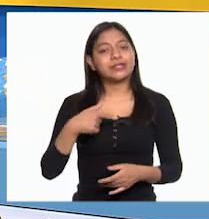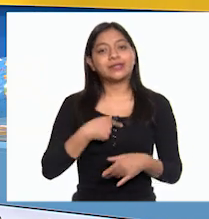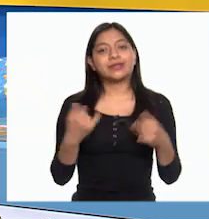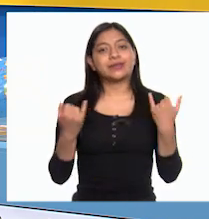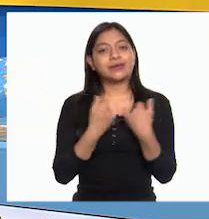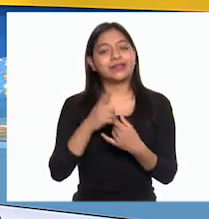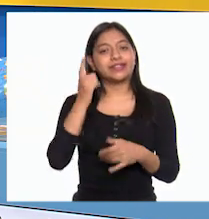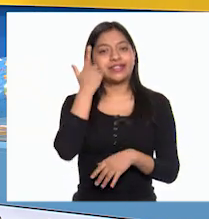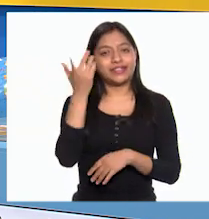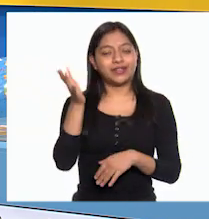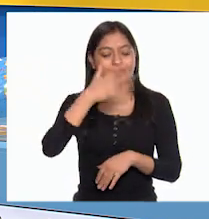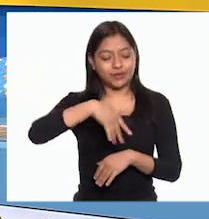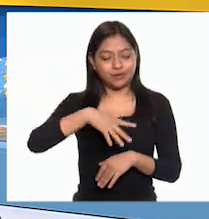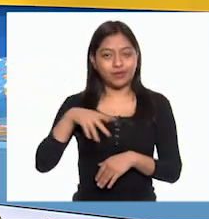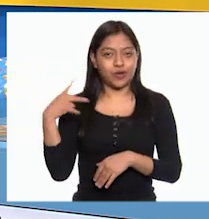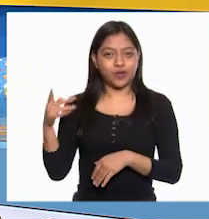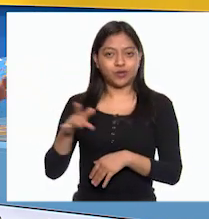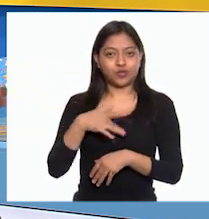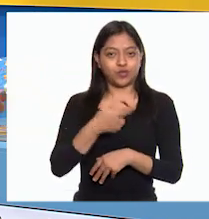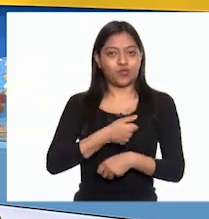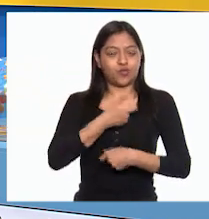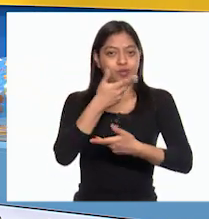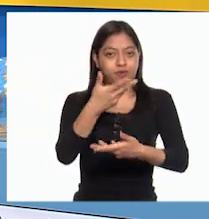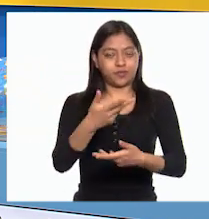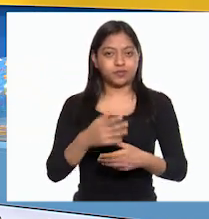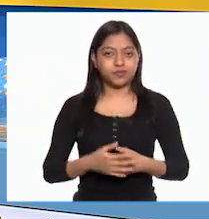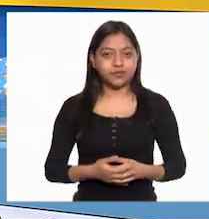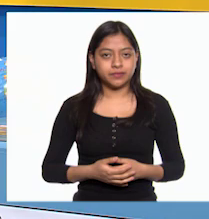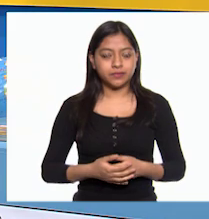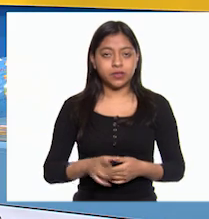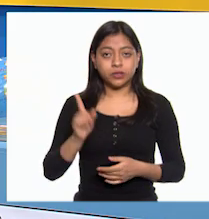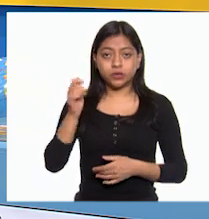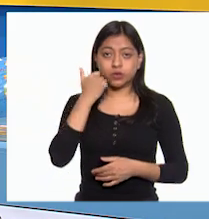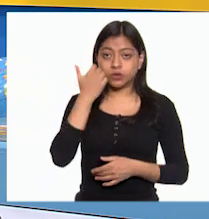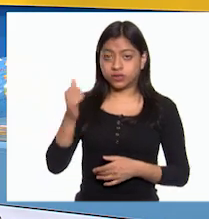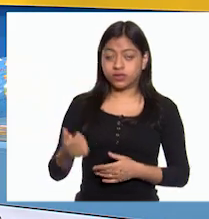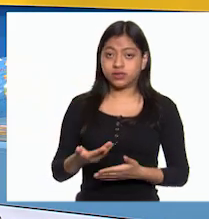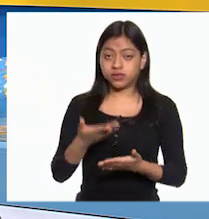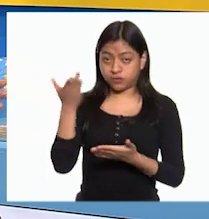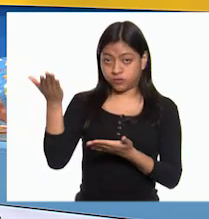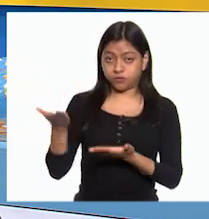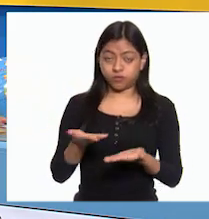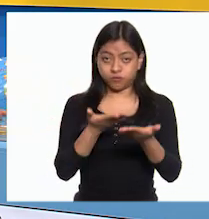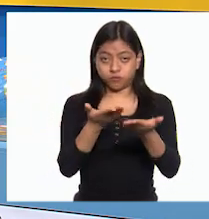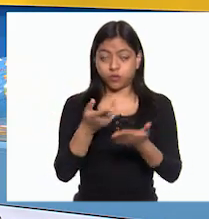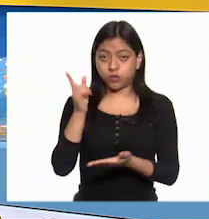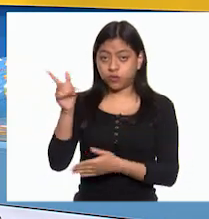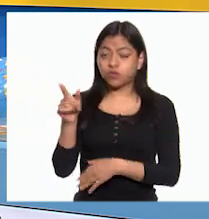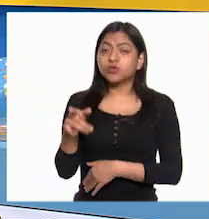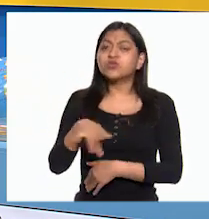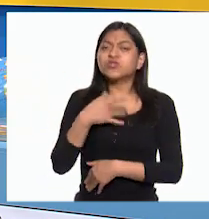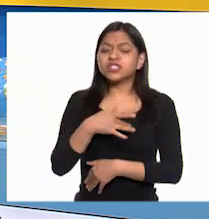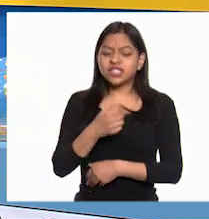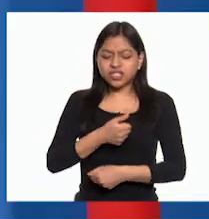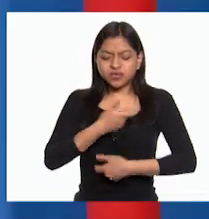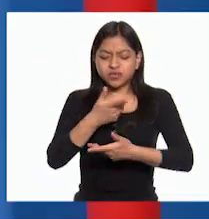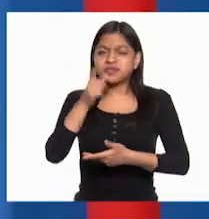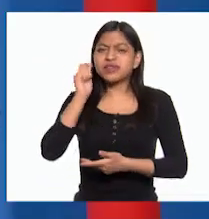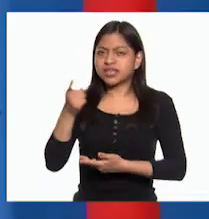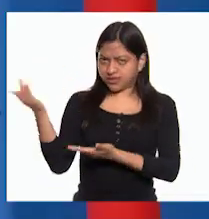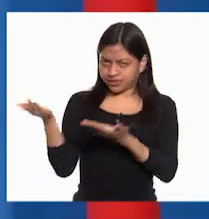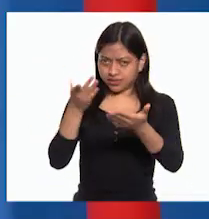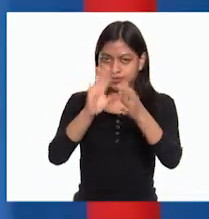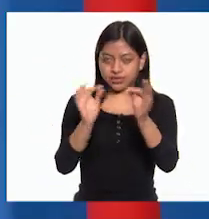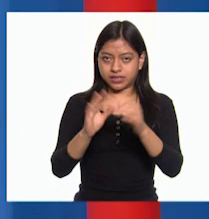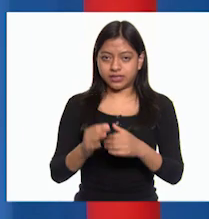algunos de sus poemas. Y por otro lado, María, ¿quieres proponer ahora una definición de poesía? Pues después